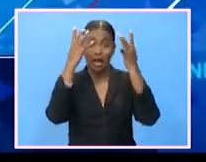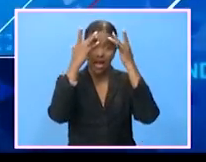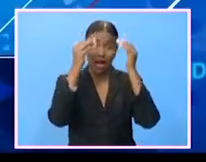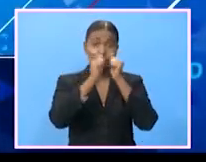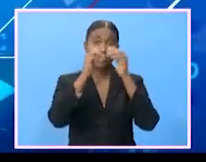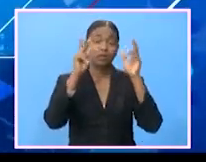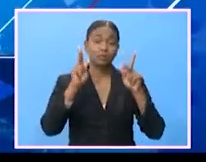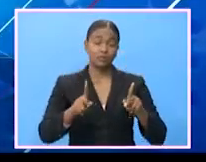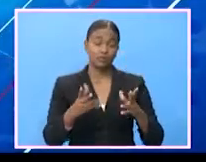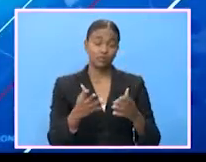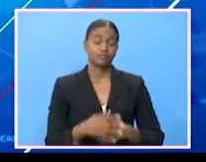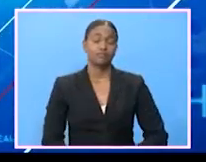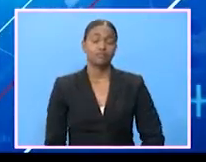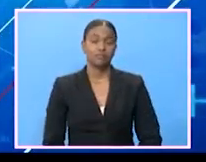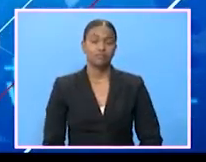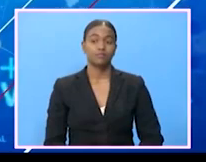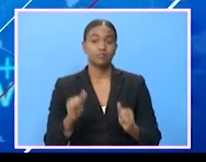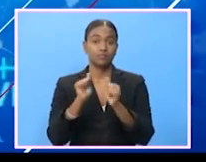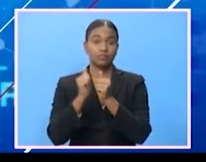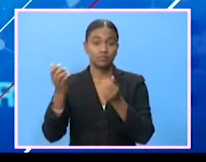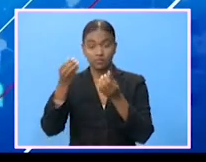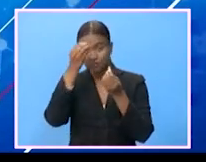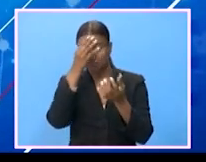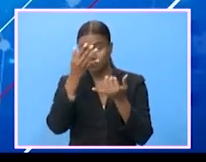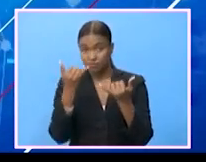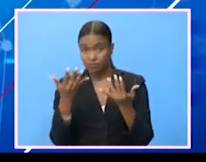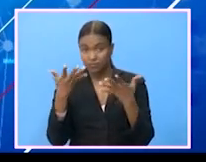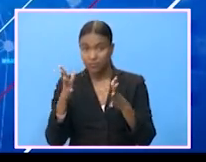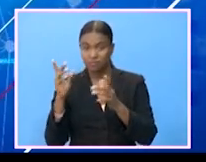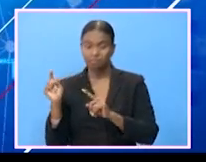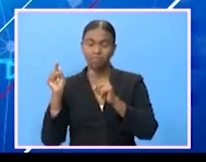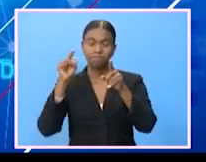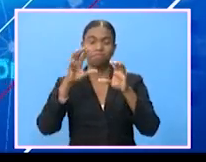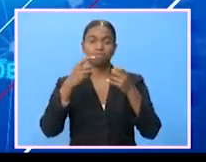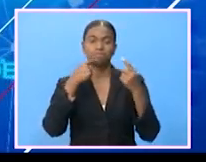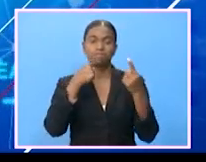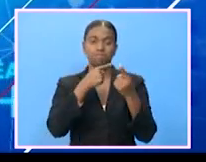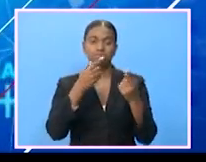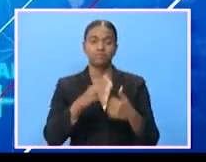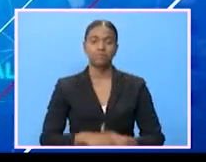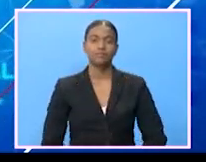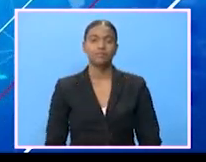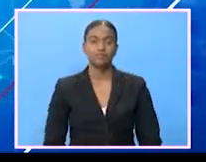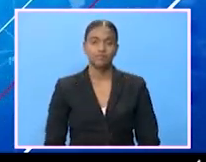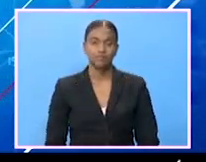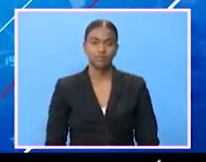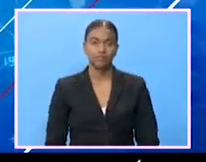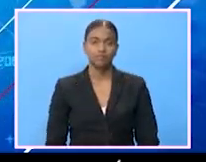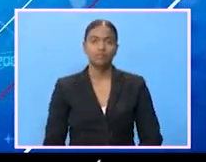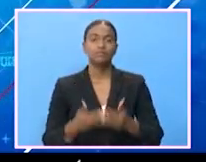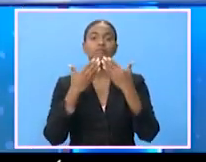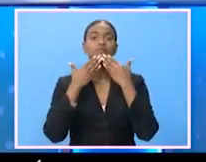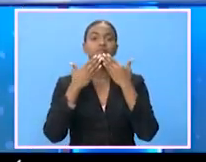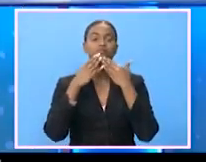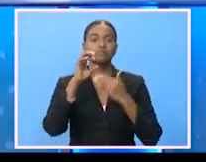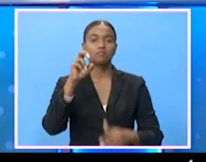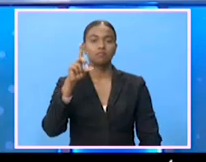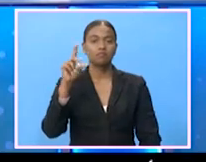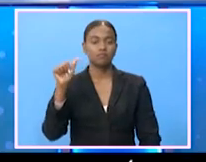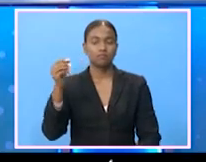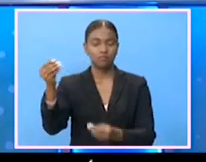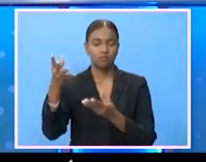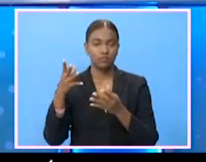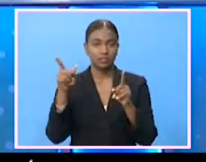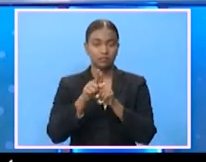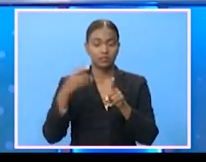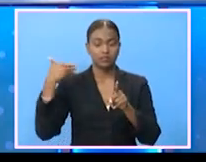a la sociedad. Con esta información regreso con ustedes al Centro de Noticias. Gracias, Águeda Solano. En